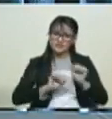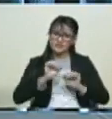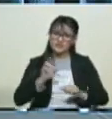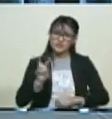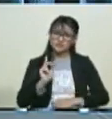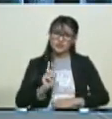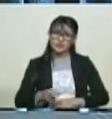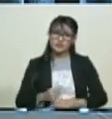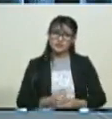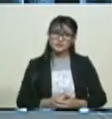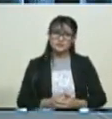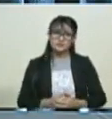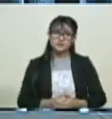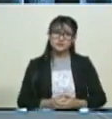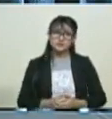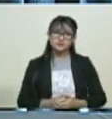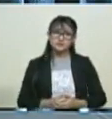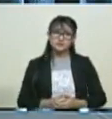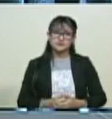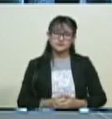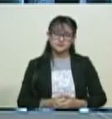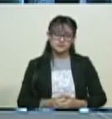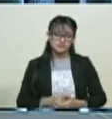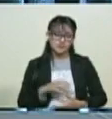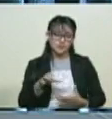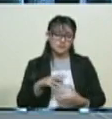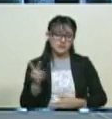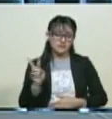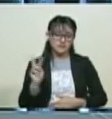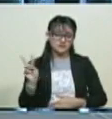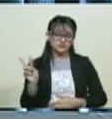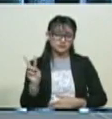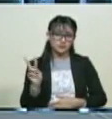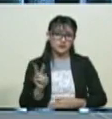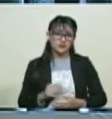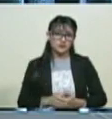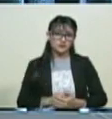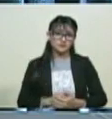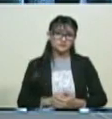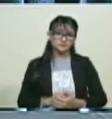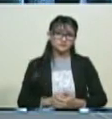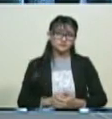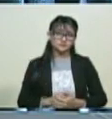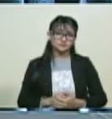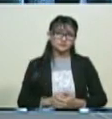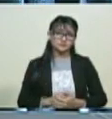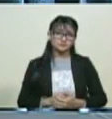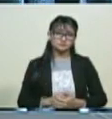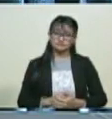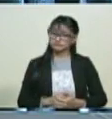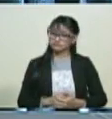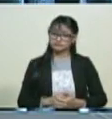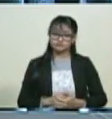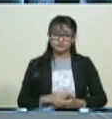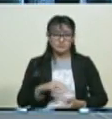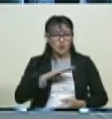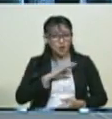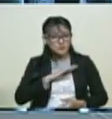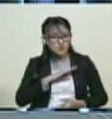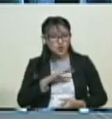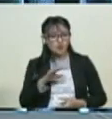venezuela los problemas de venezuela son solo incumbencia nuestra